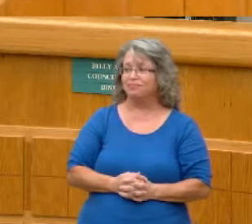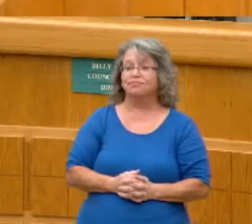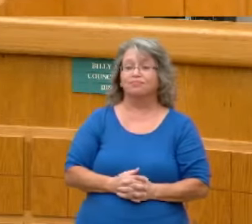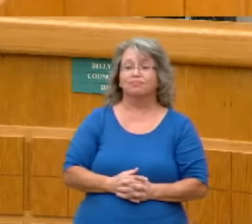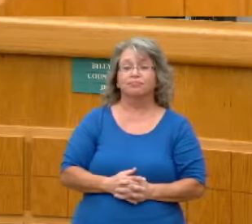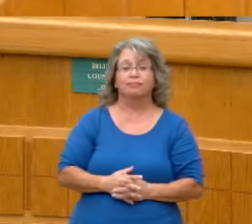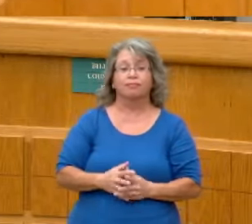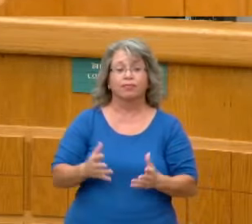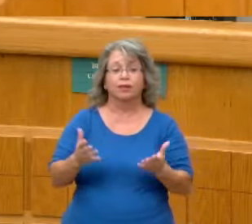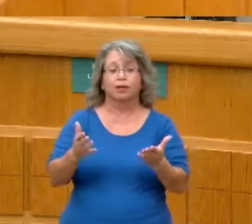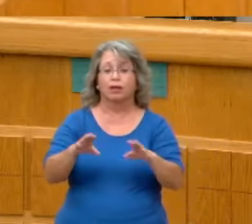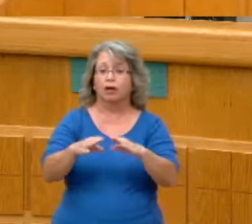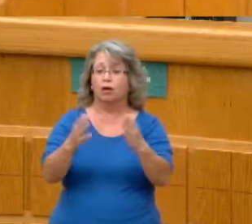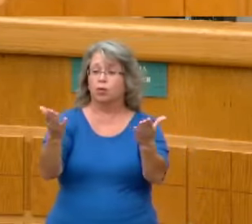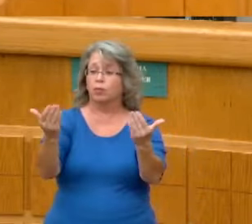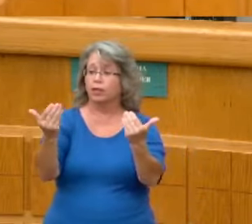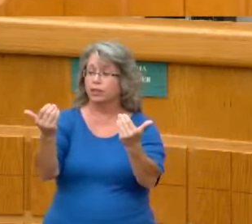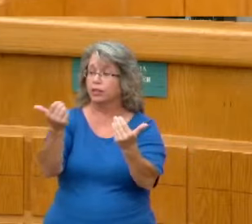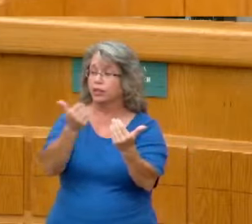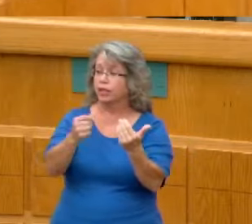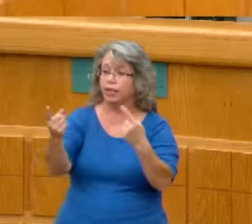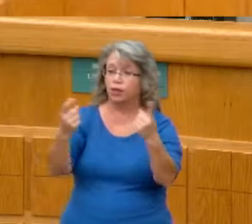I'm going to open it up to questions.